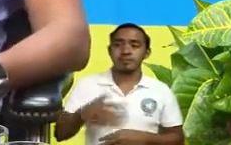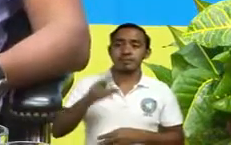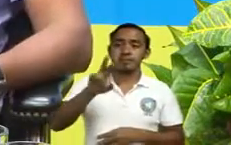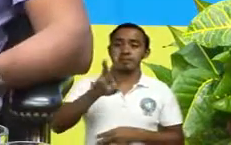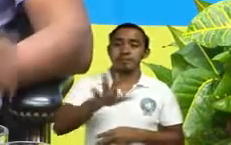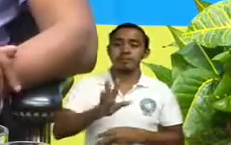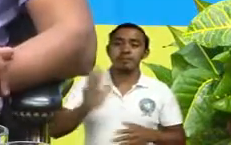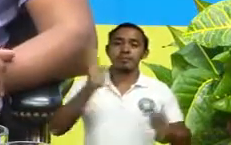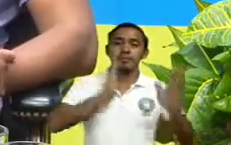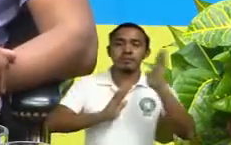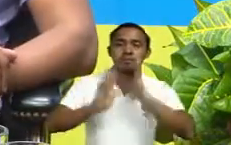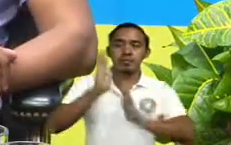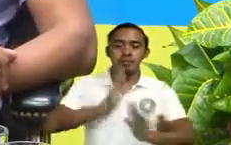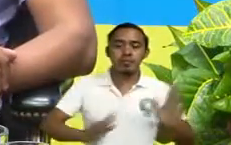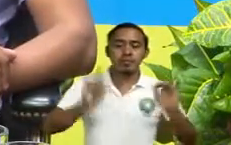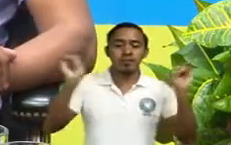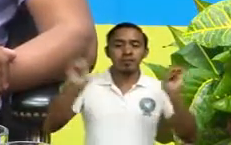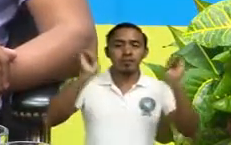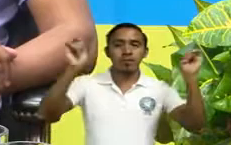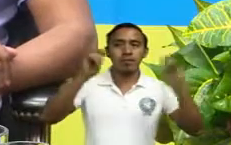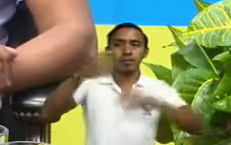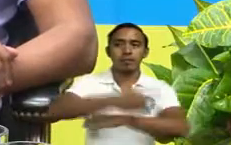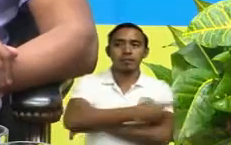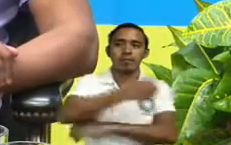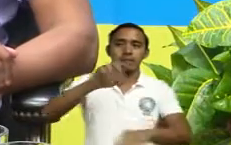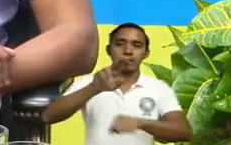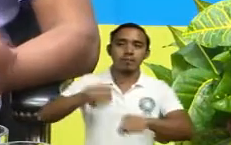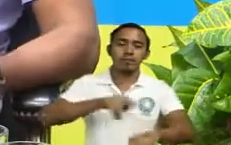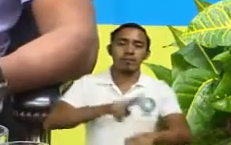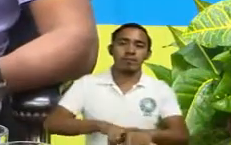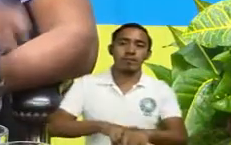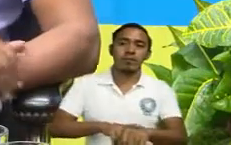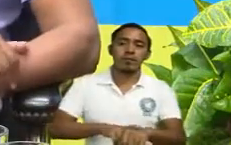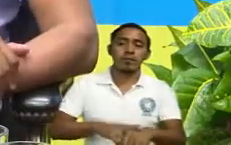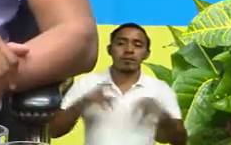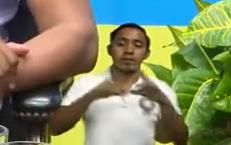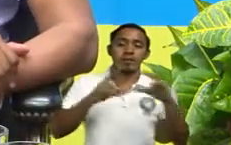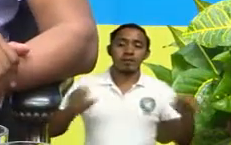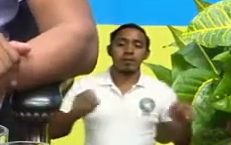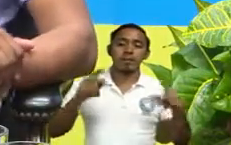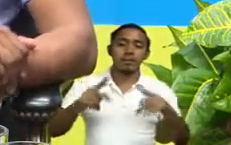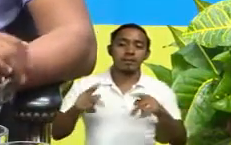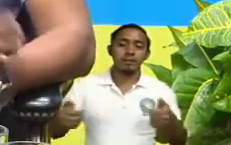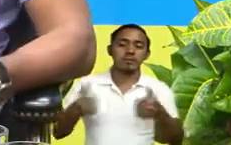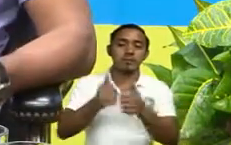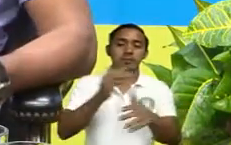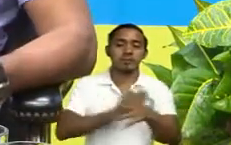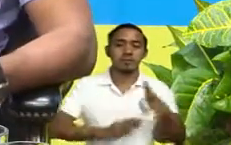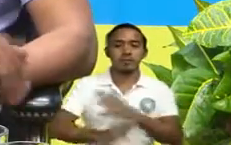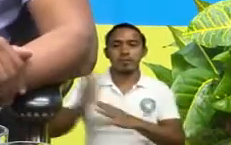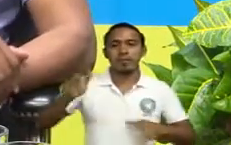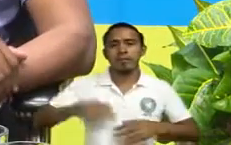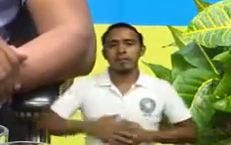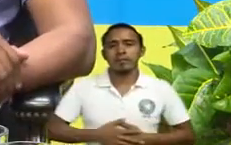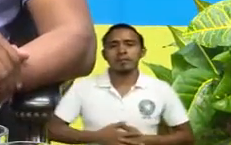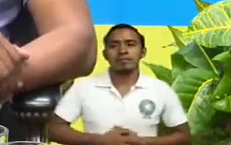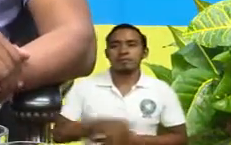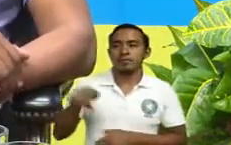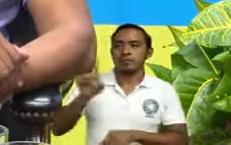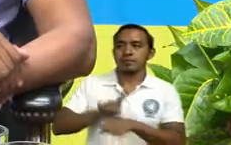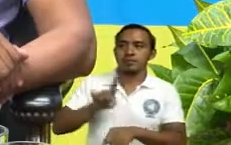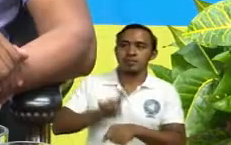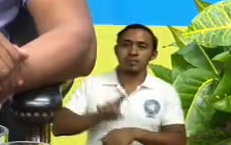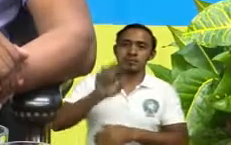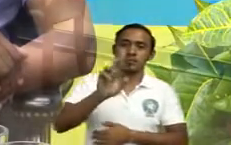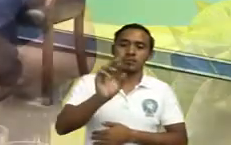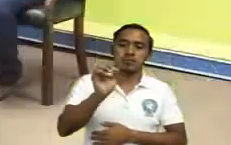25 de agosto se celebró el Día Nacional en Nicaragua de las Personas con Discapacidad. Tenemos a la doctora